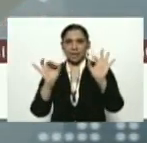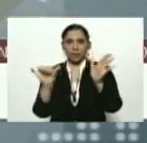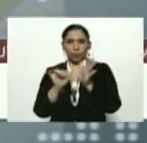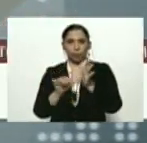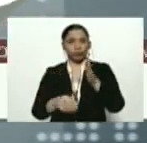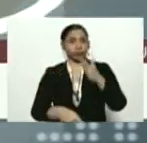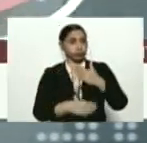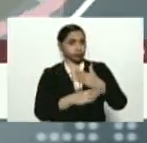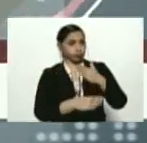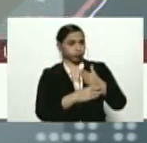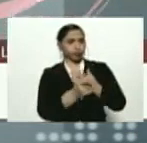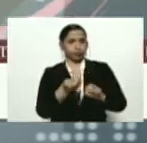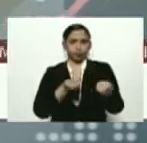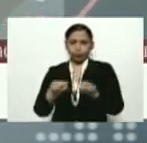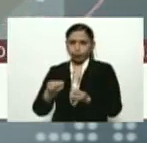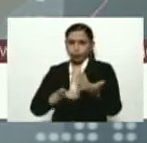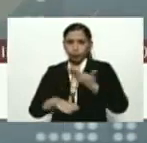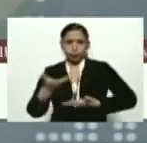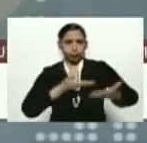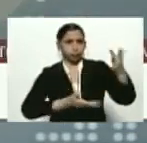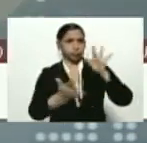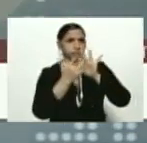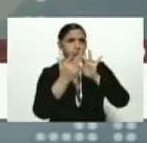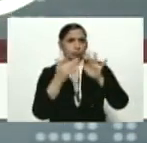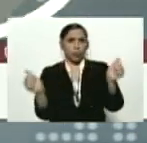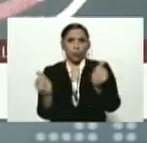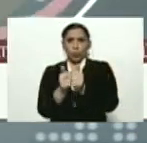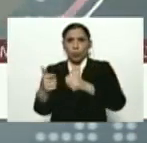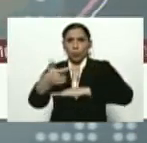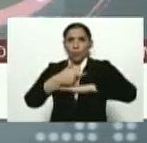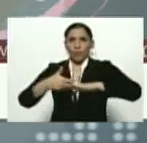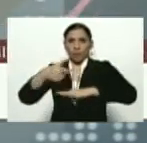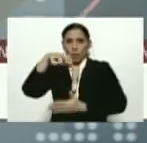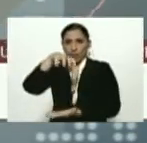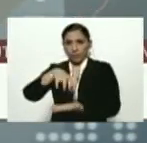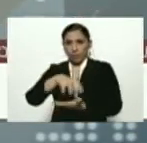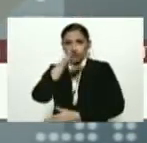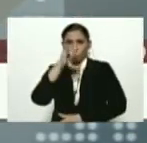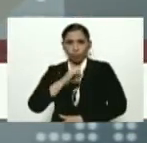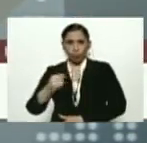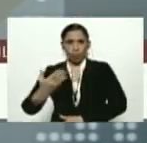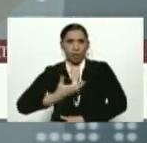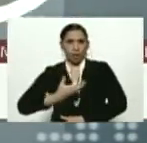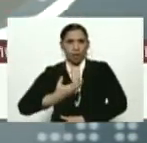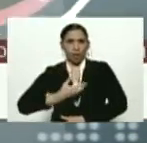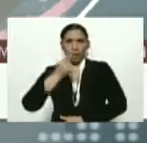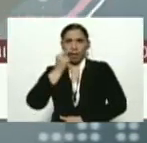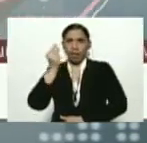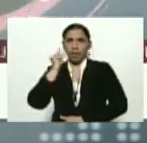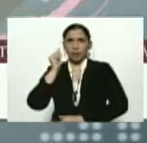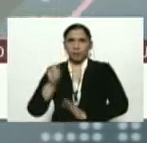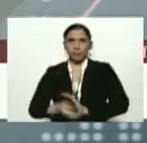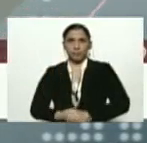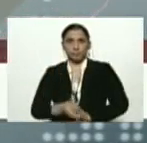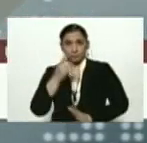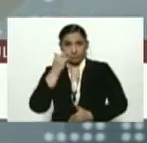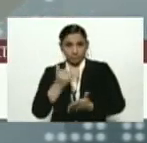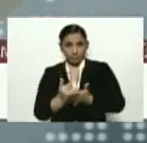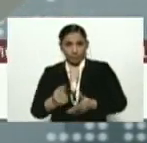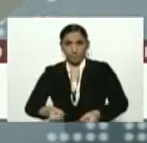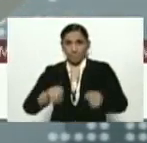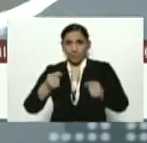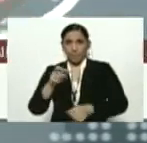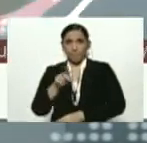mantenemos coordinación permanente con el gobernador del estado Zulia, con los alcaldes. Sí, aquí el mercado de las